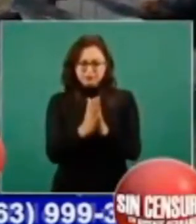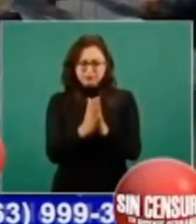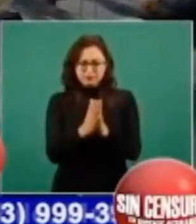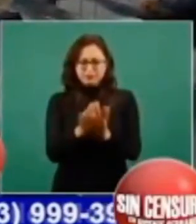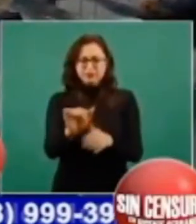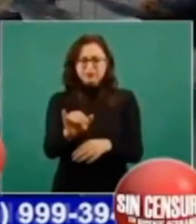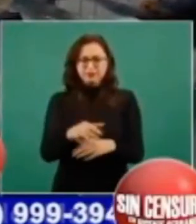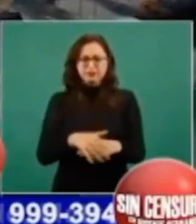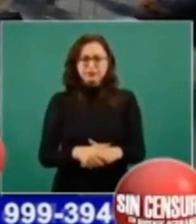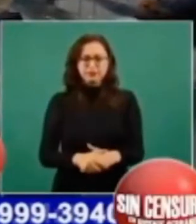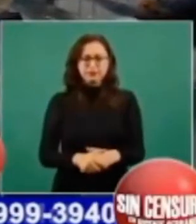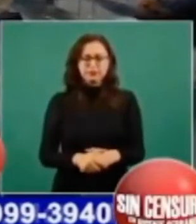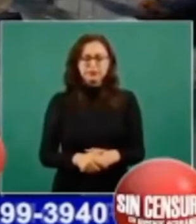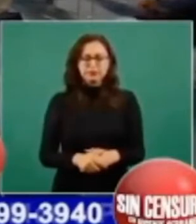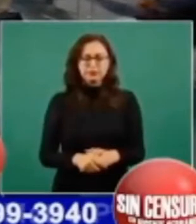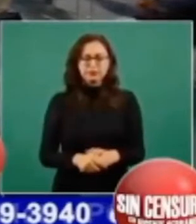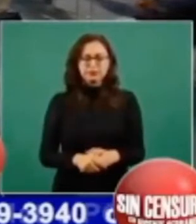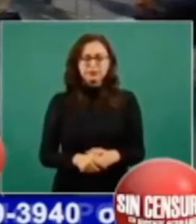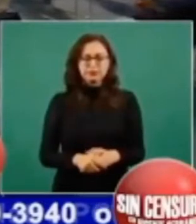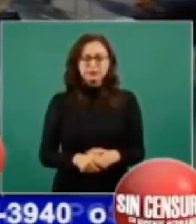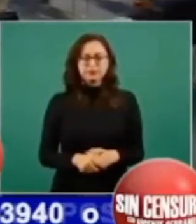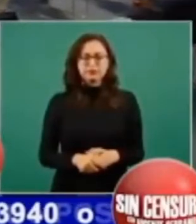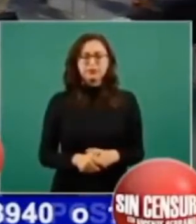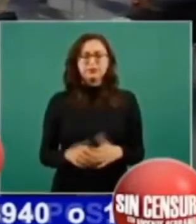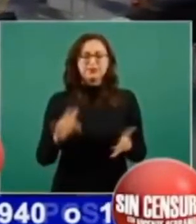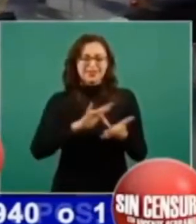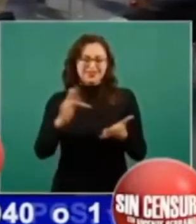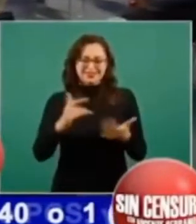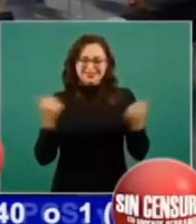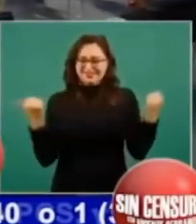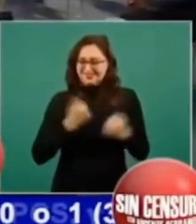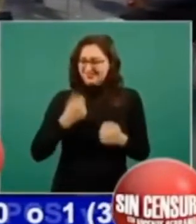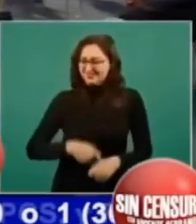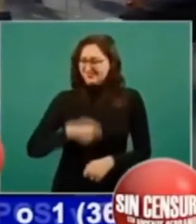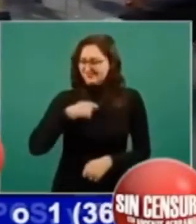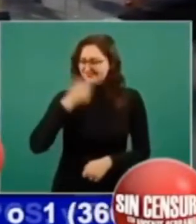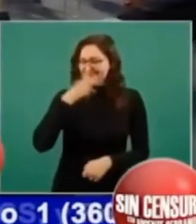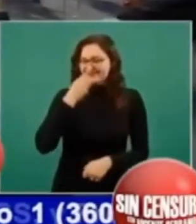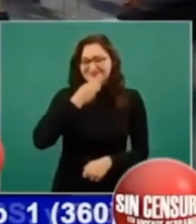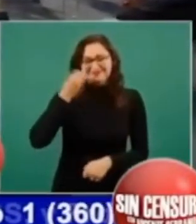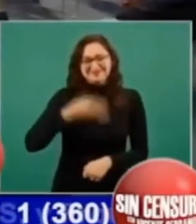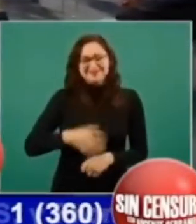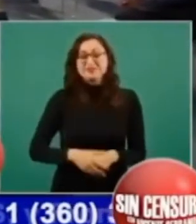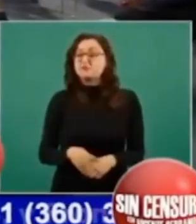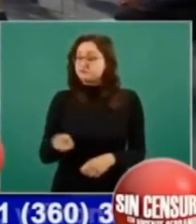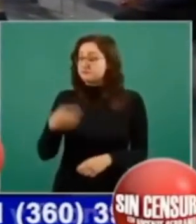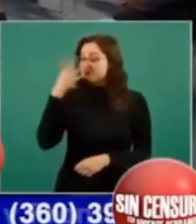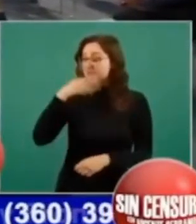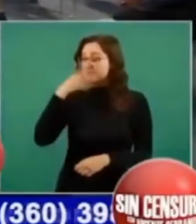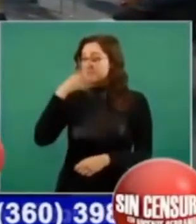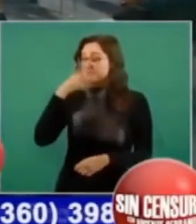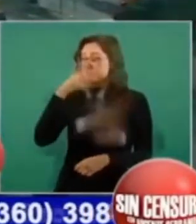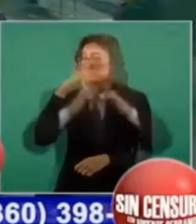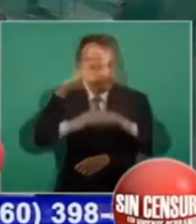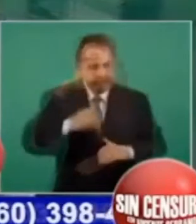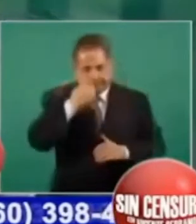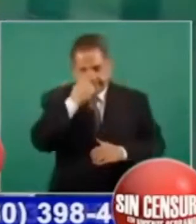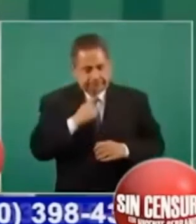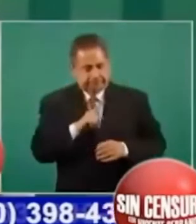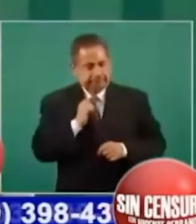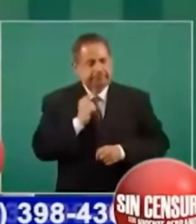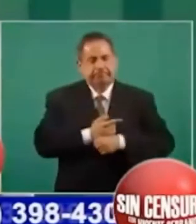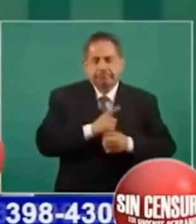Esta frase que dice la secretaria de Gobernación, los derechos no se consultan. Pero entonces, ¿qué es lo que